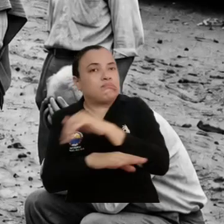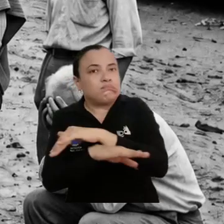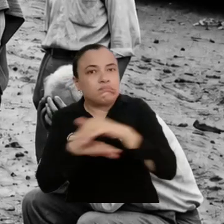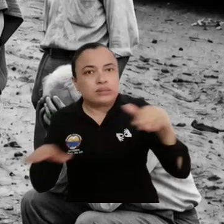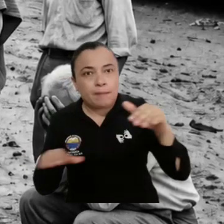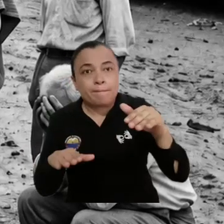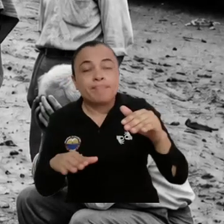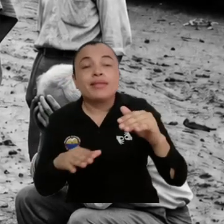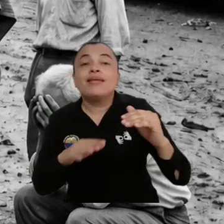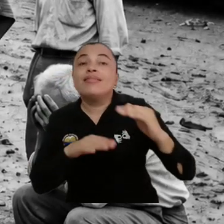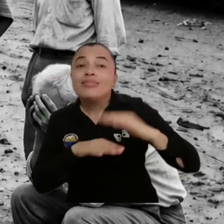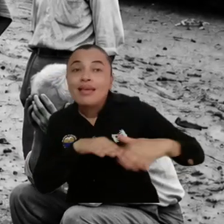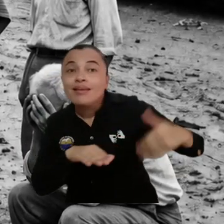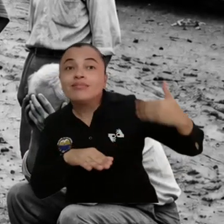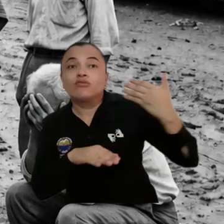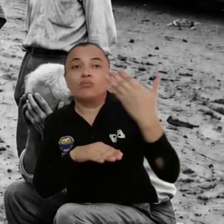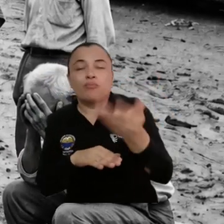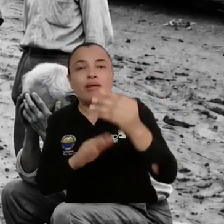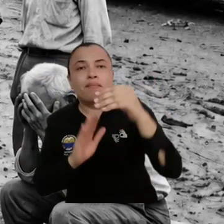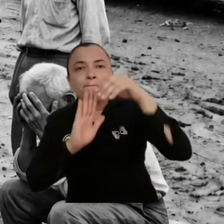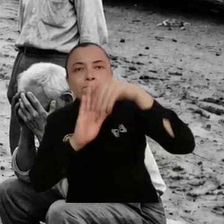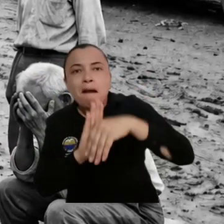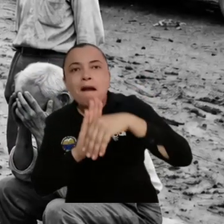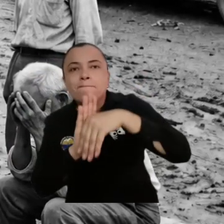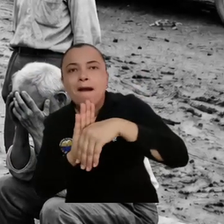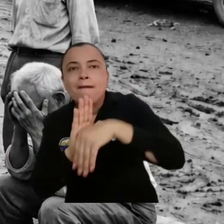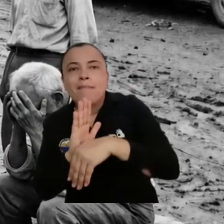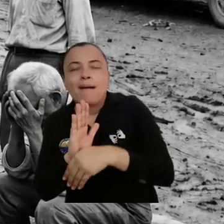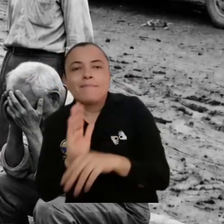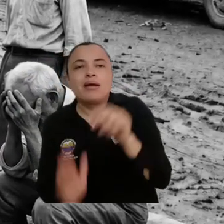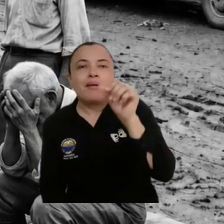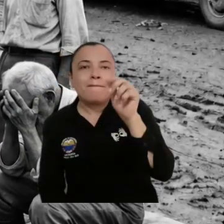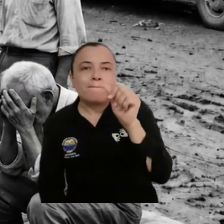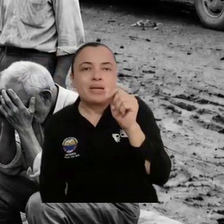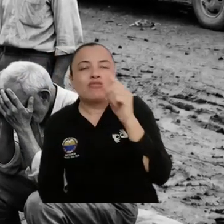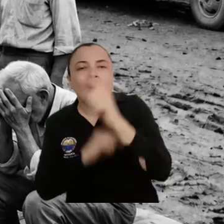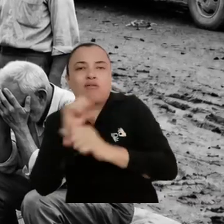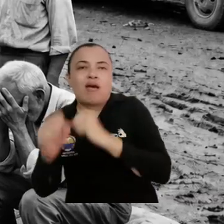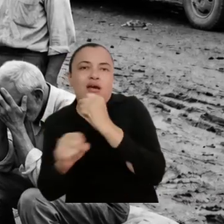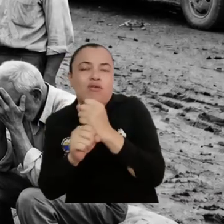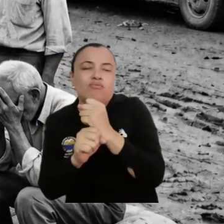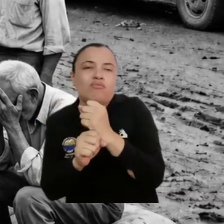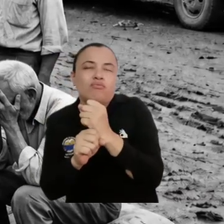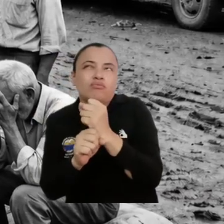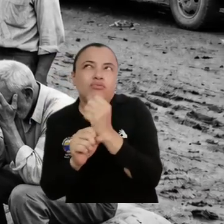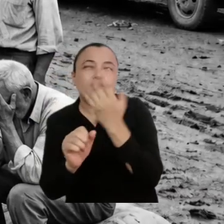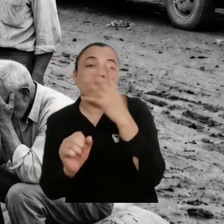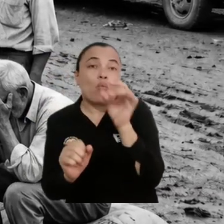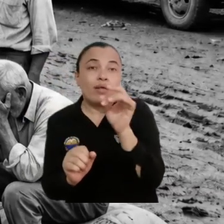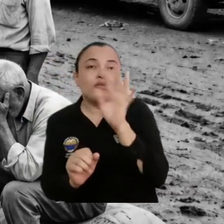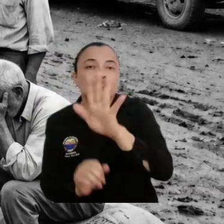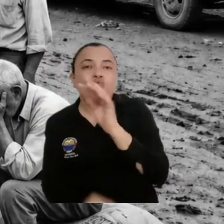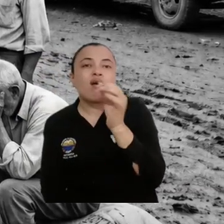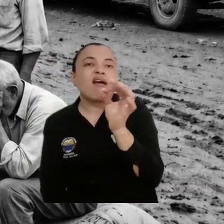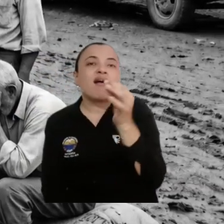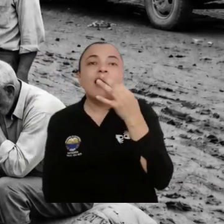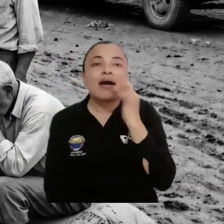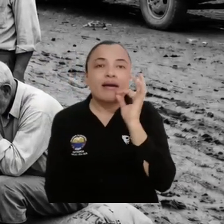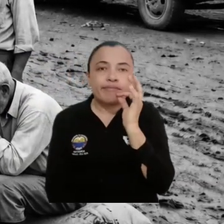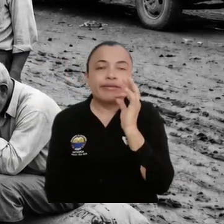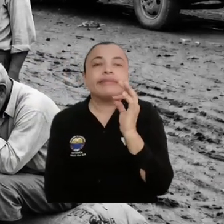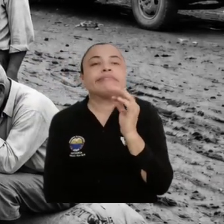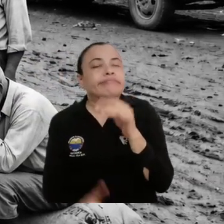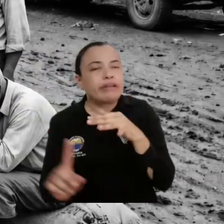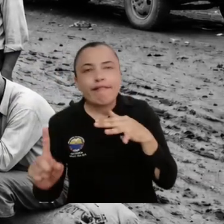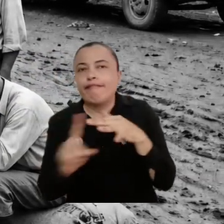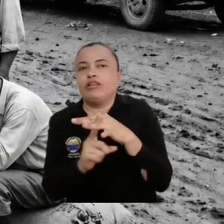después, la caída sostenida de los precios del café durante los años 50, que afectó a numerosos productores en América Latina.